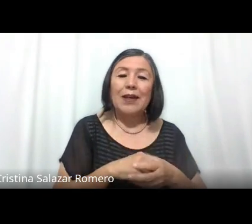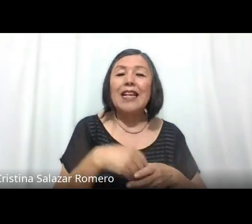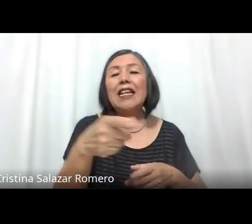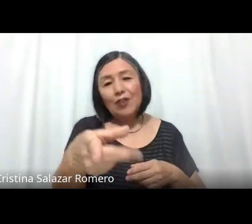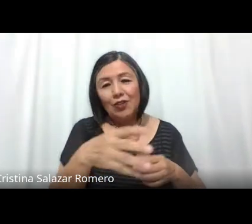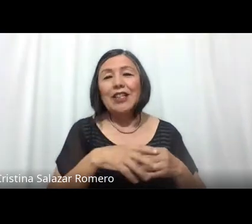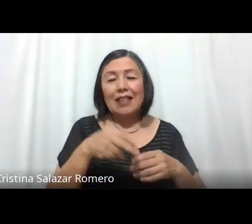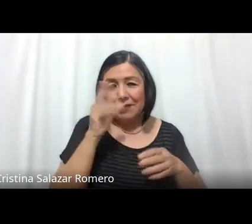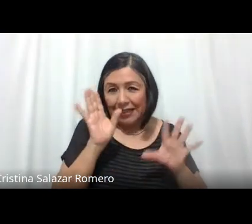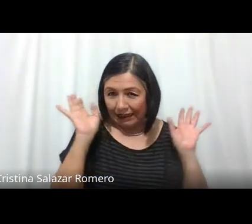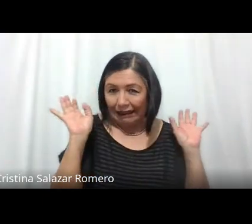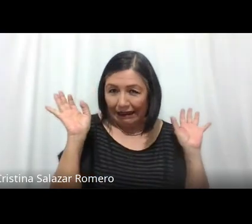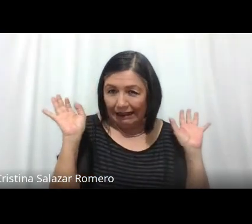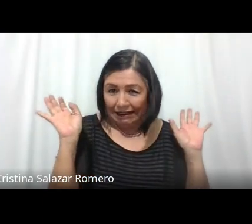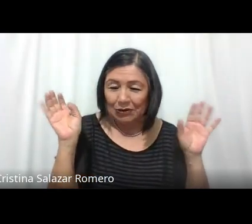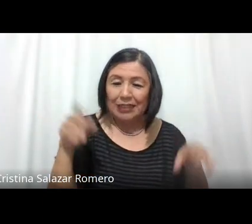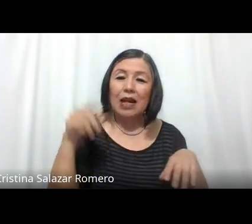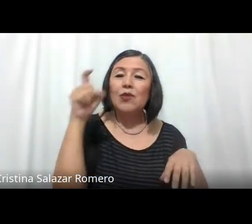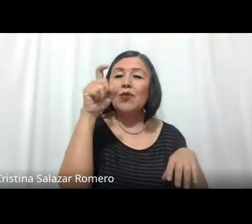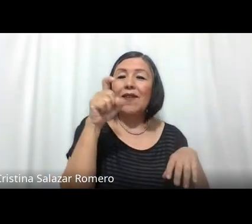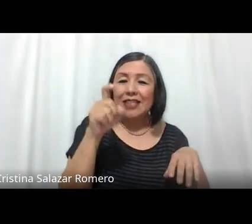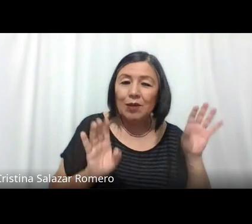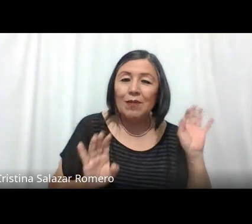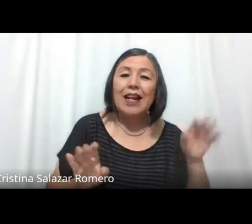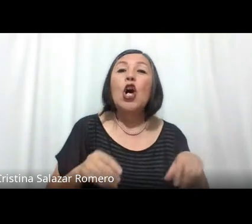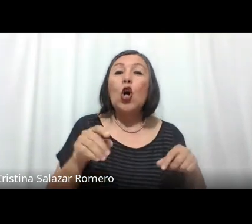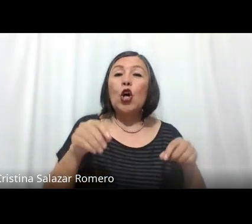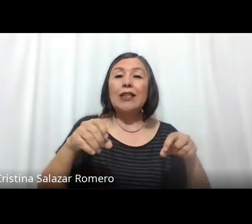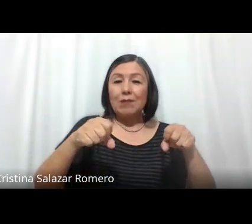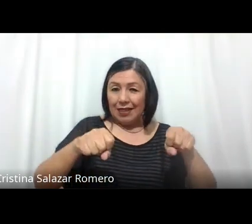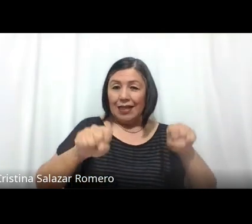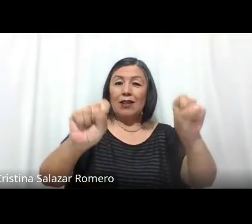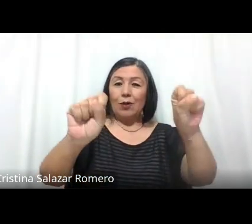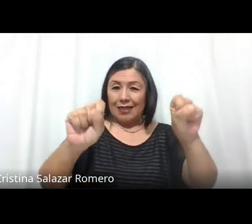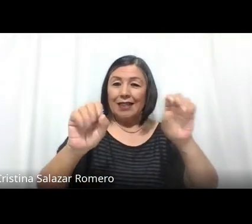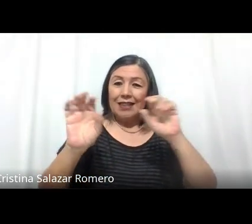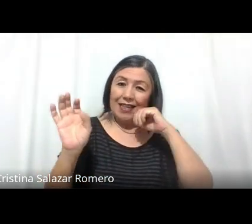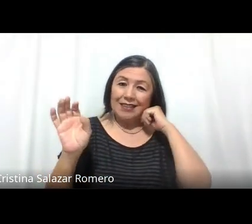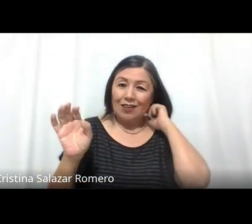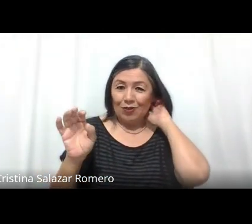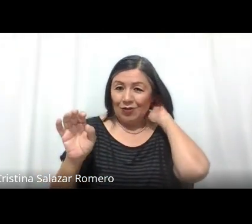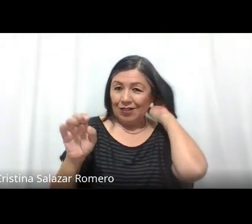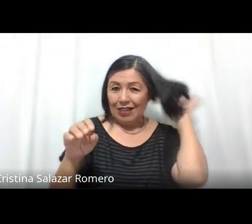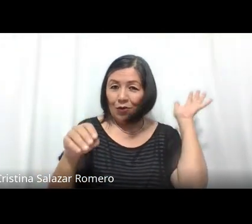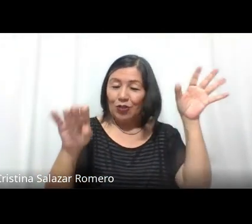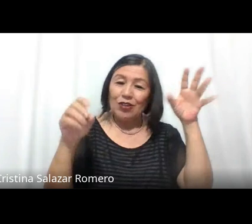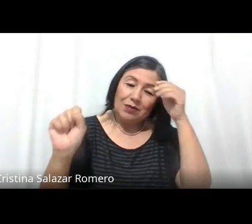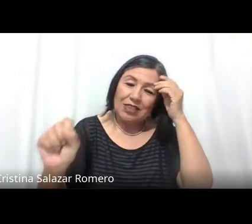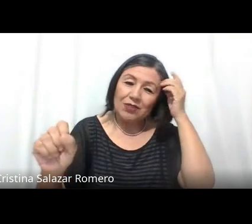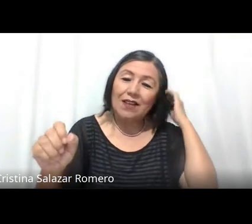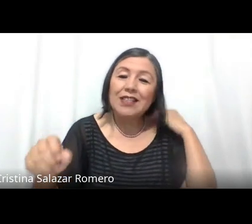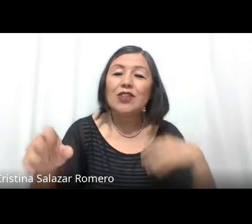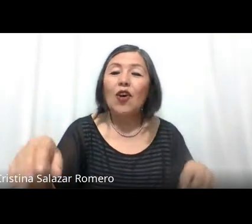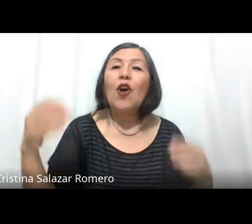caballo pequeño, es la bebida tequila que utilizamos, un caballito de mar, o también la acrobacia que se hace con la moto, que